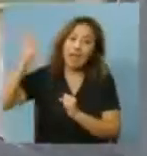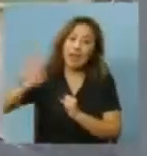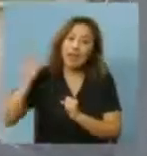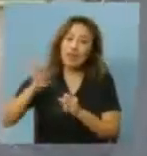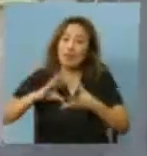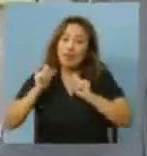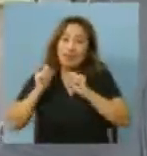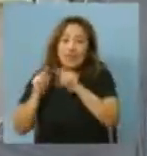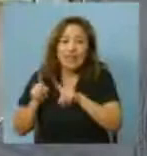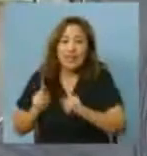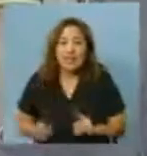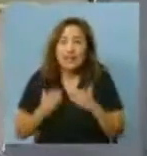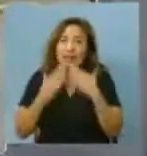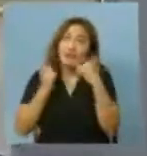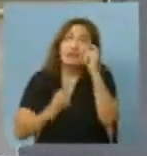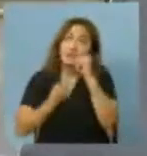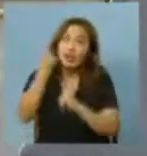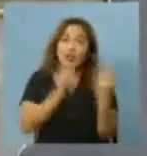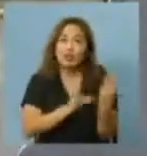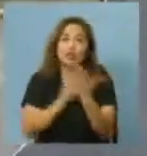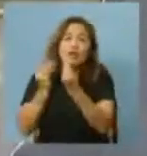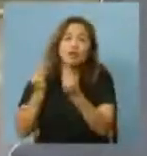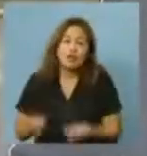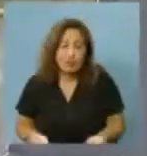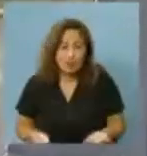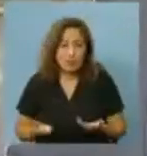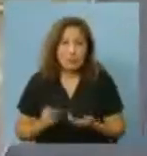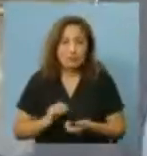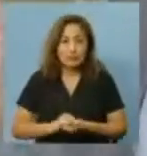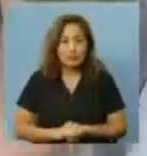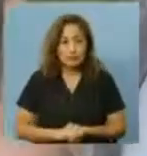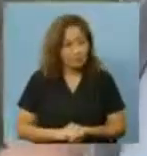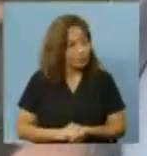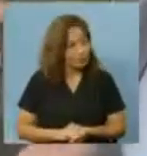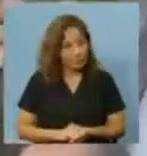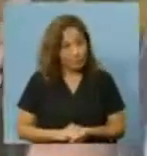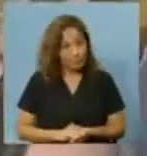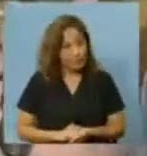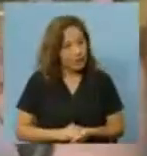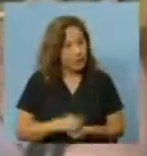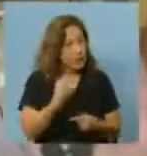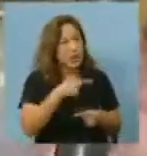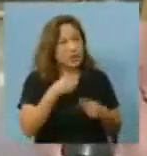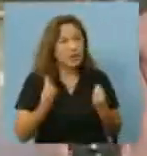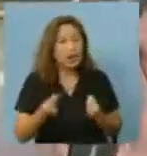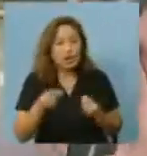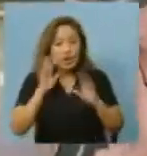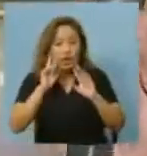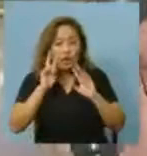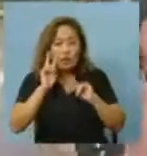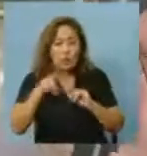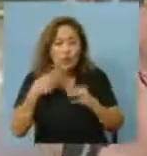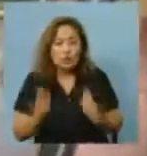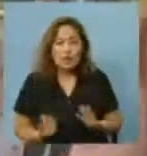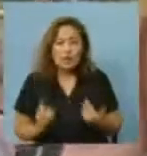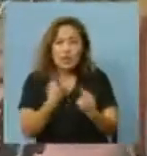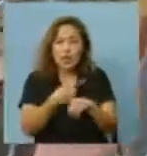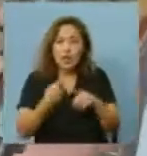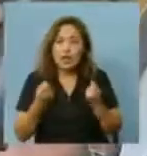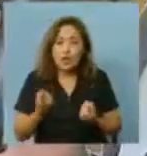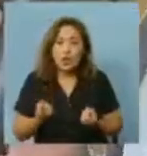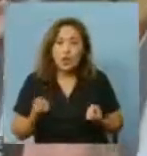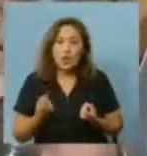este sistema y gracias a Dios se viene llevando de buena manera, ¿no? ¿Qué es lo que usted observa en sí, digamos, dentro de lo que